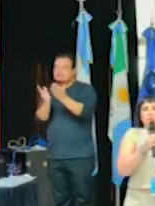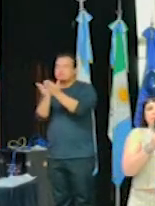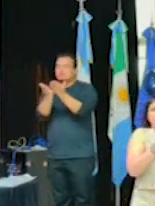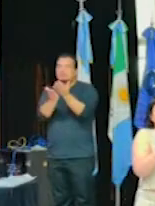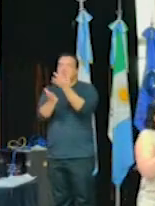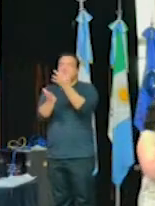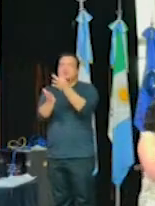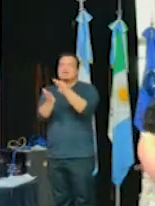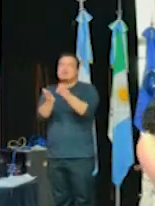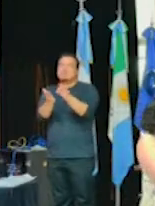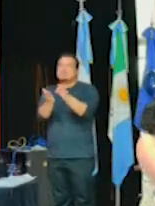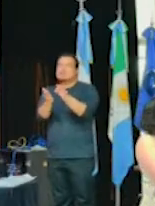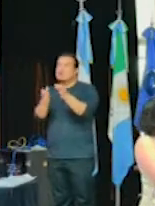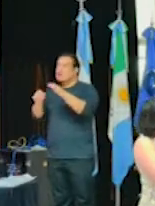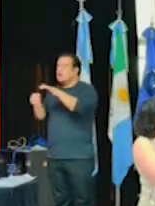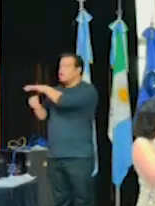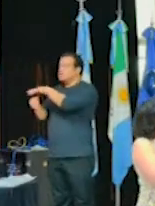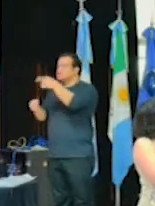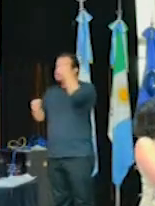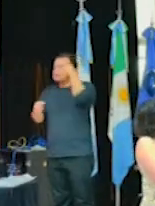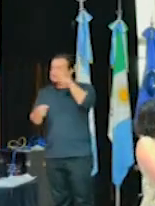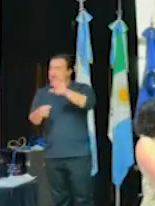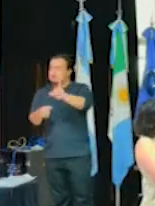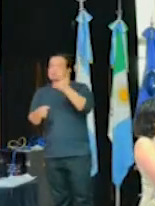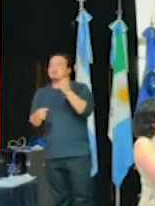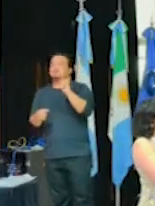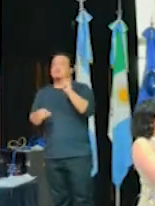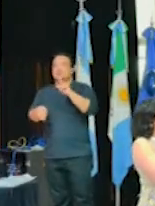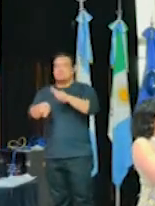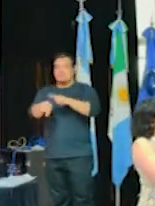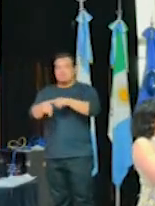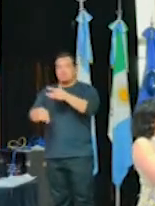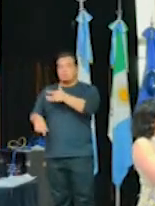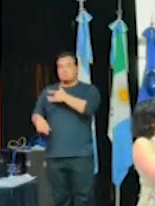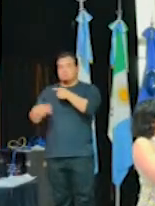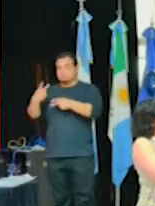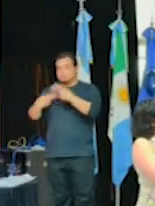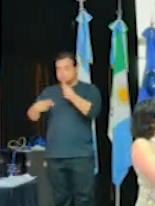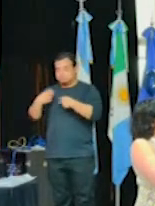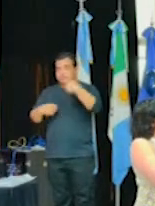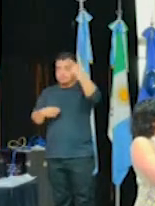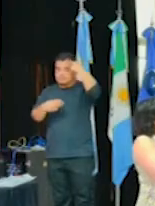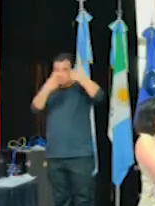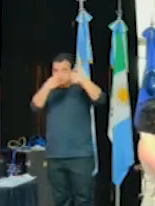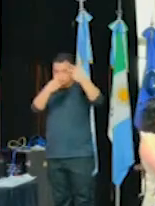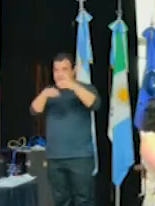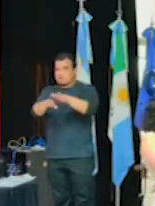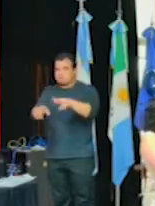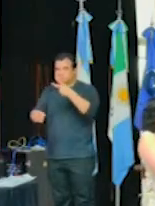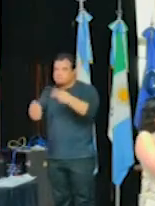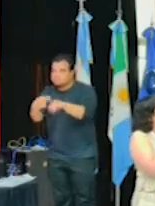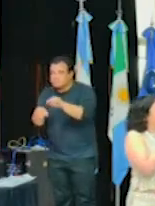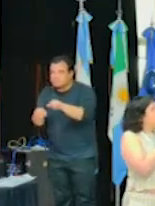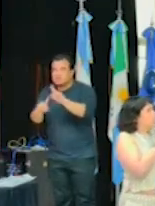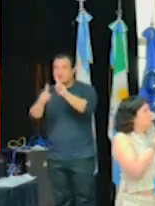uno considera un mejor médico, digamos, ¿no? Cirugía cardiovascular, neurocirugía, cirugía pediátrica, cirugía